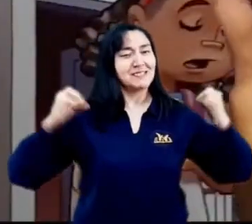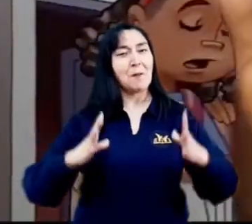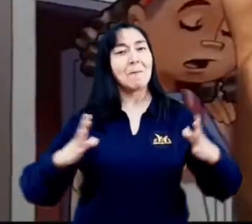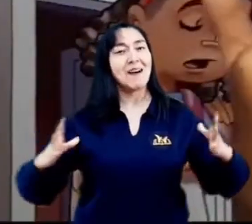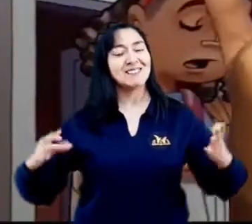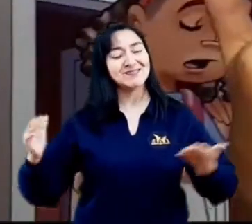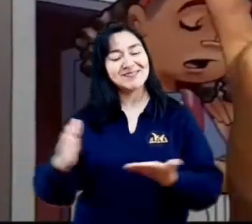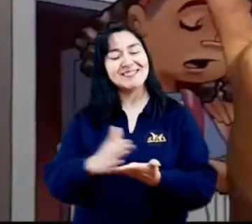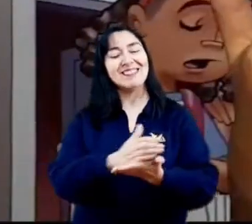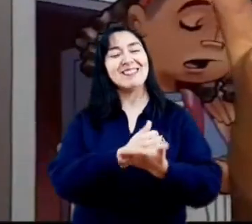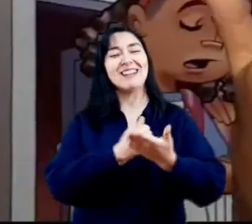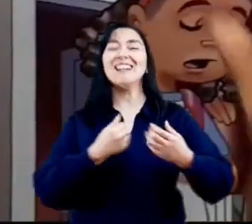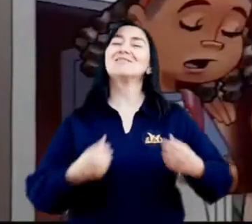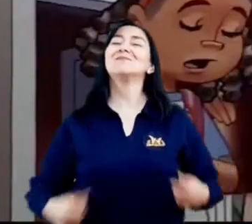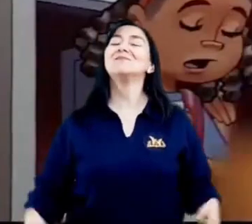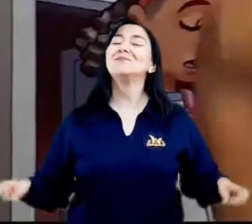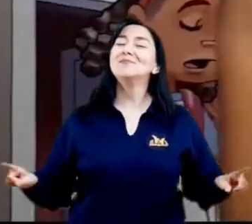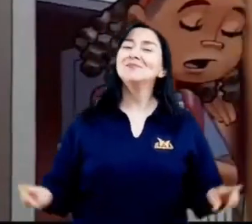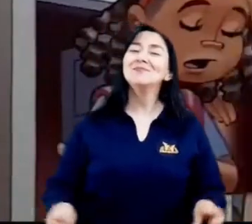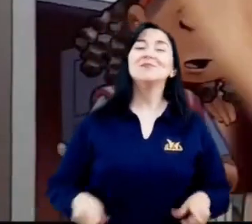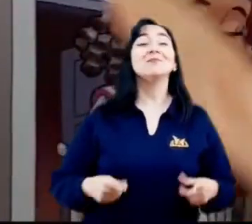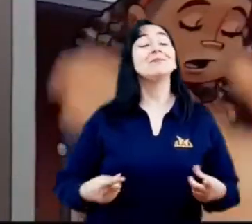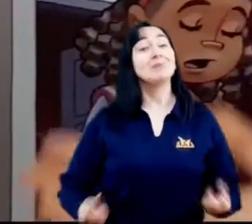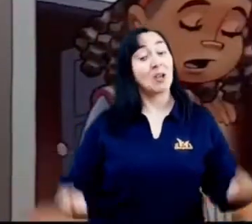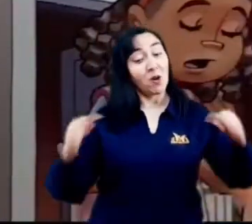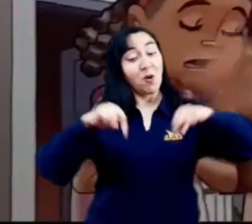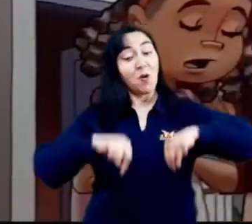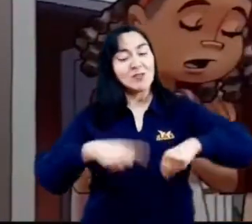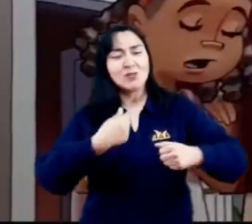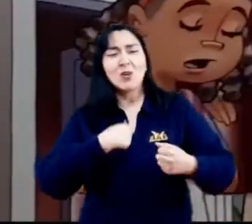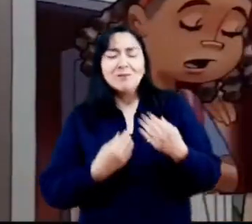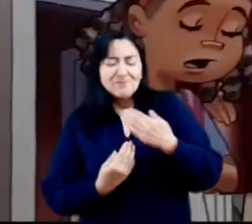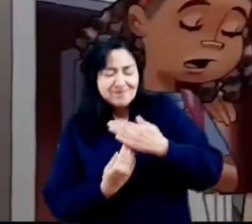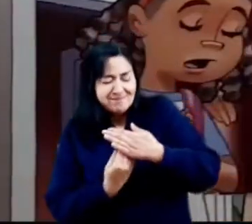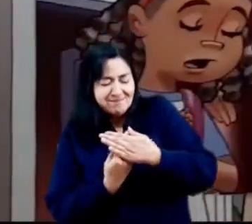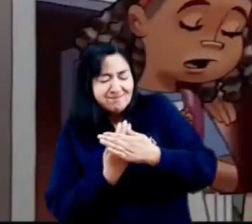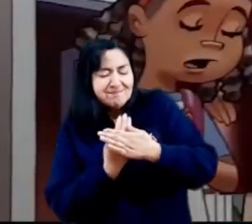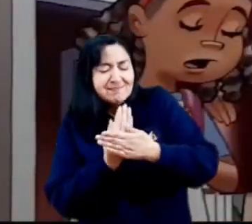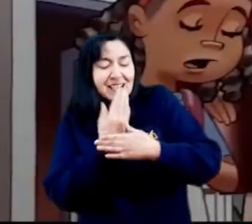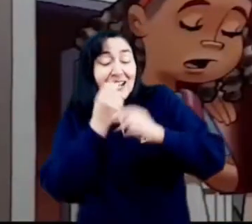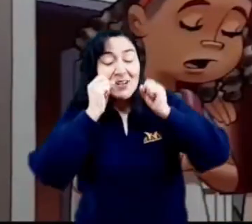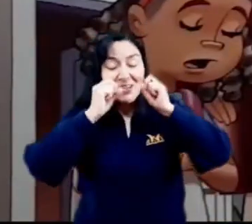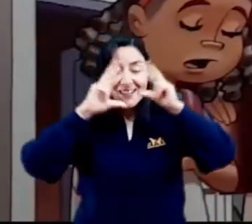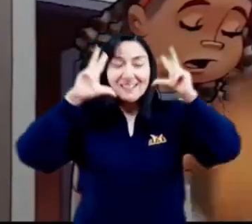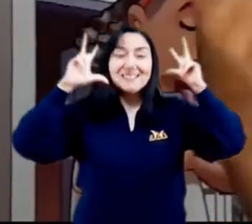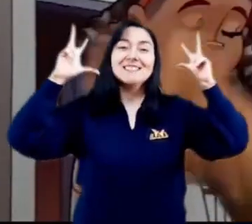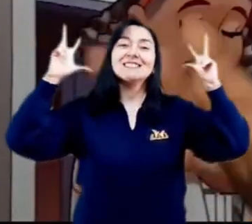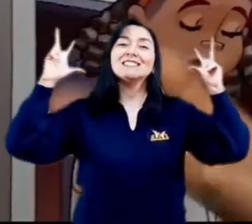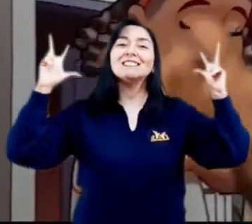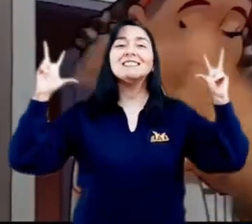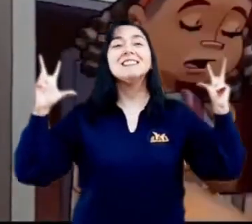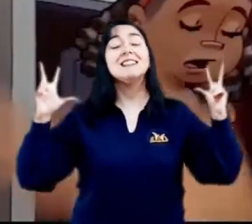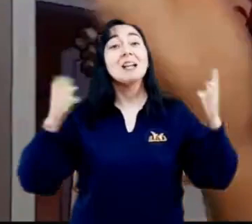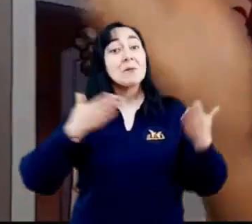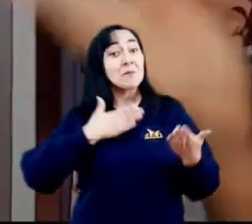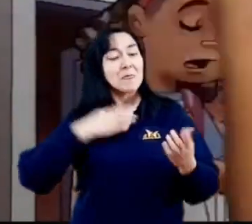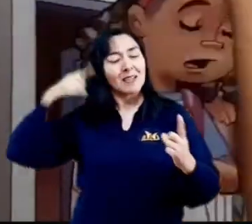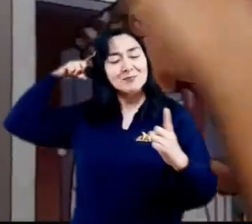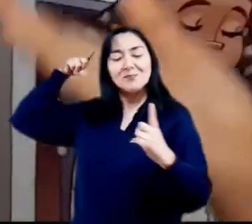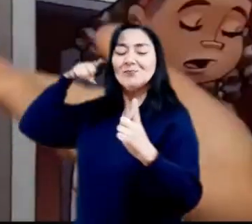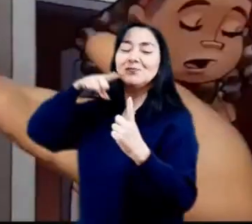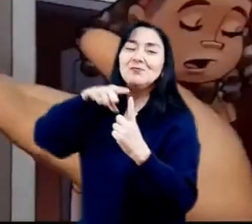más Hoy me levanto temprano El reto ya